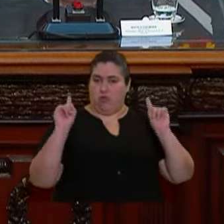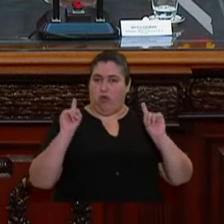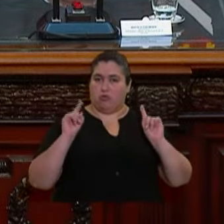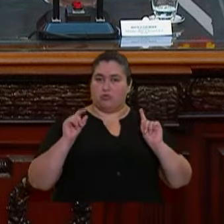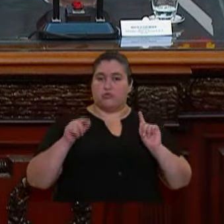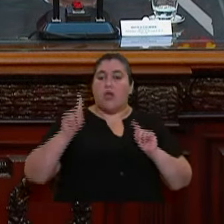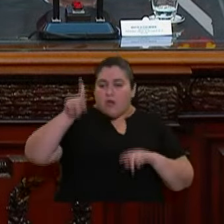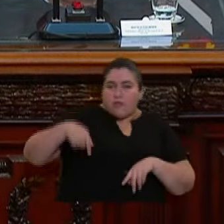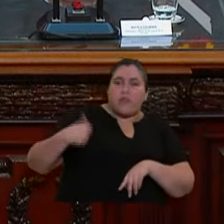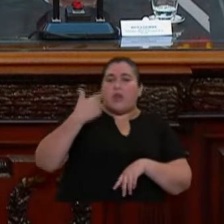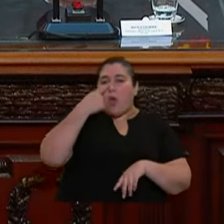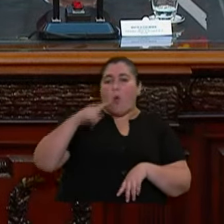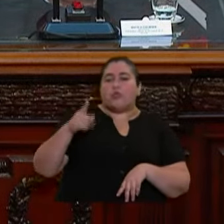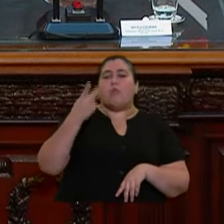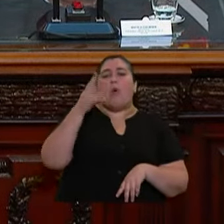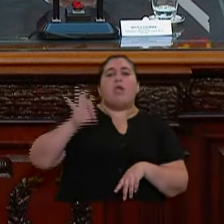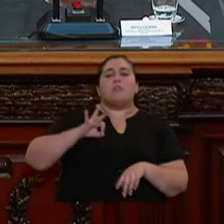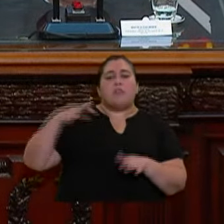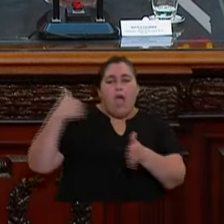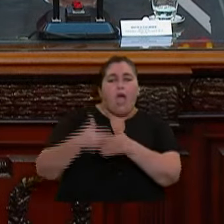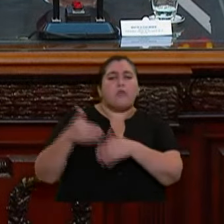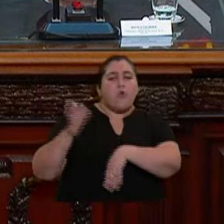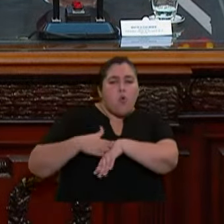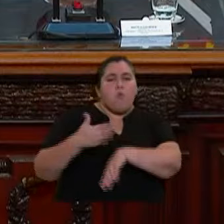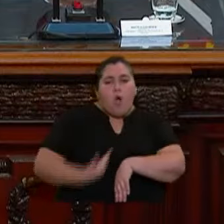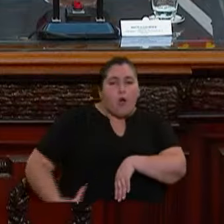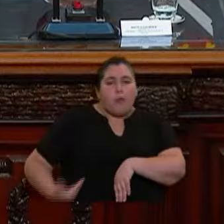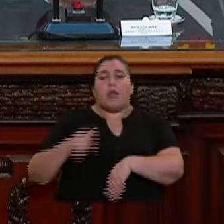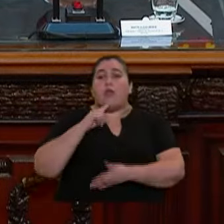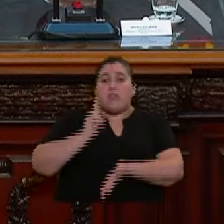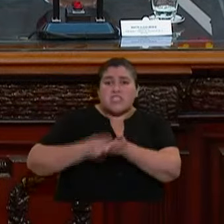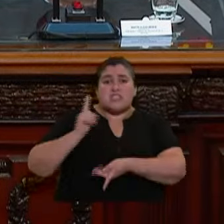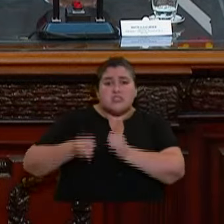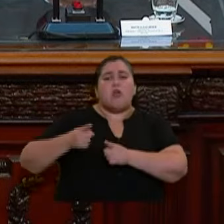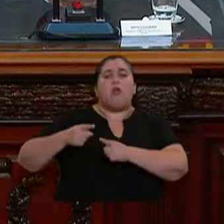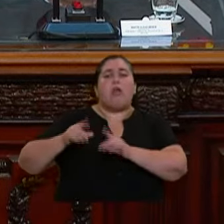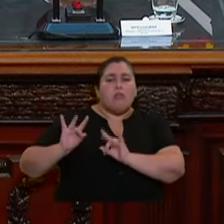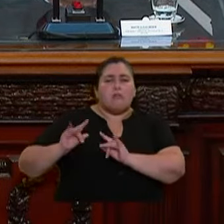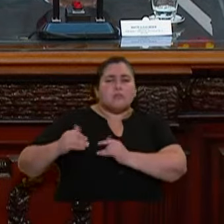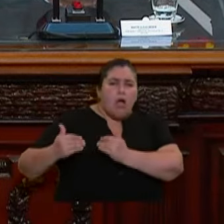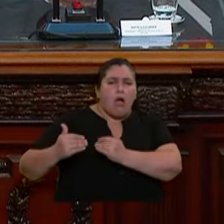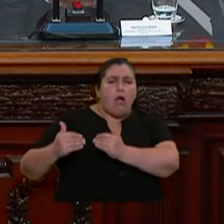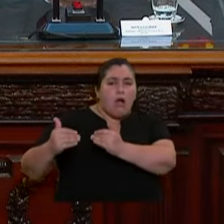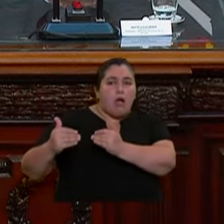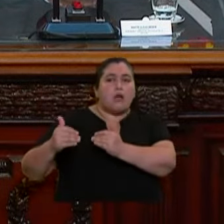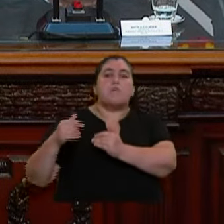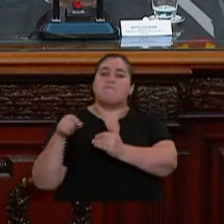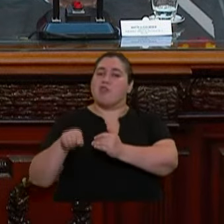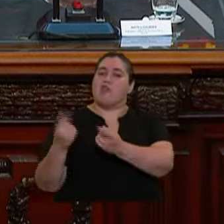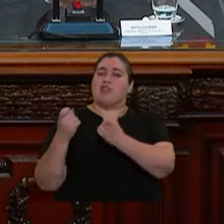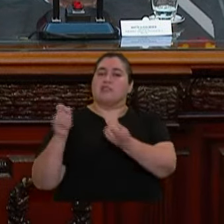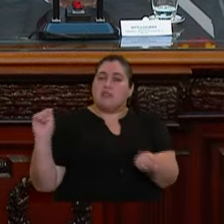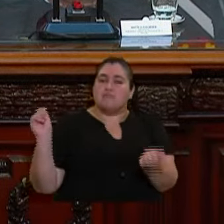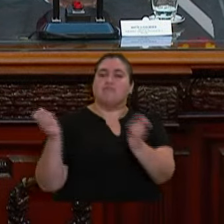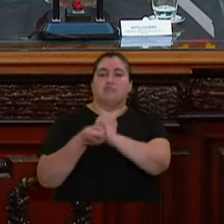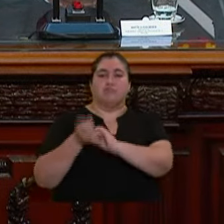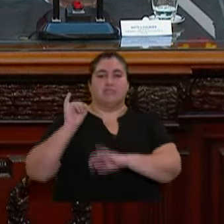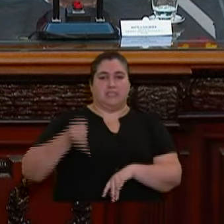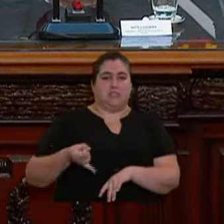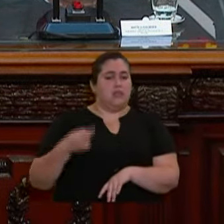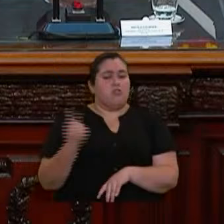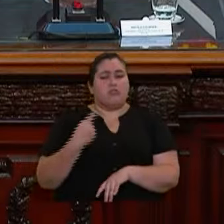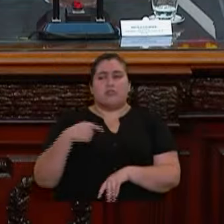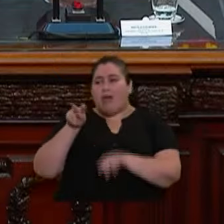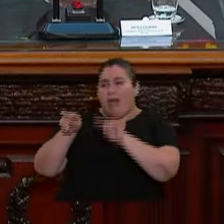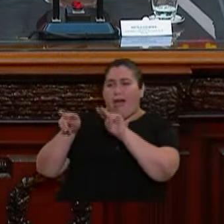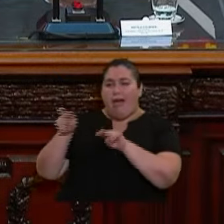los gobiernos de los últimos 20 años a postergar medidas que, si bien eran difíciles, eran también necesarias. Nosotros no escuchamos